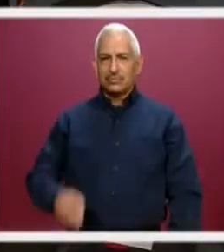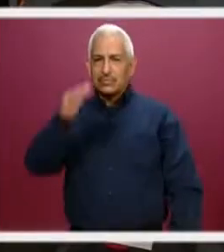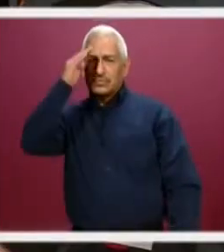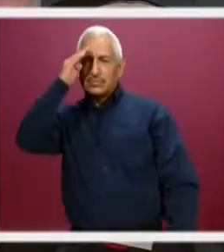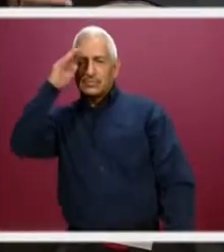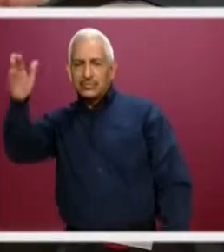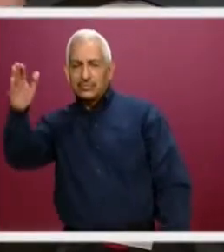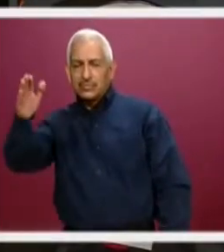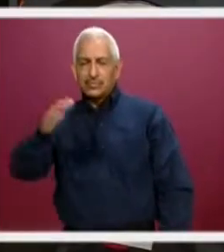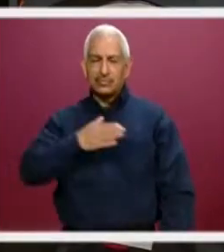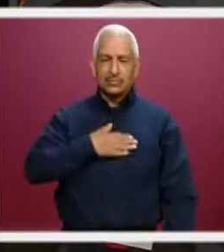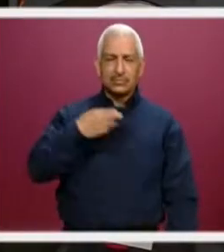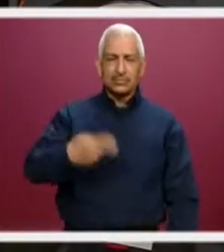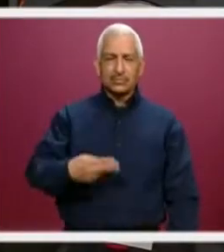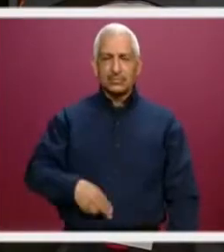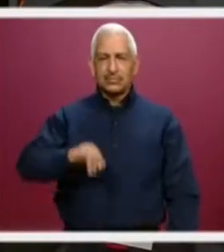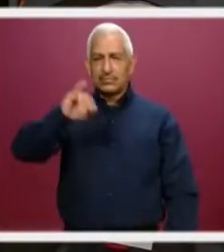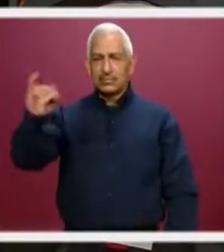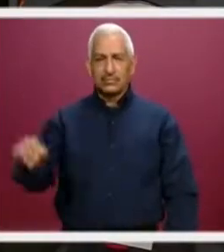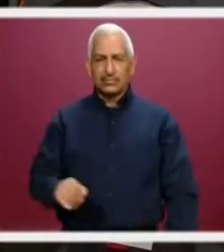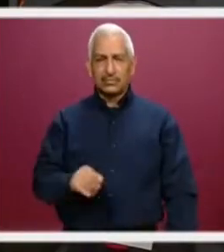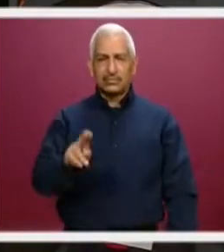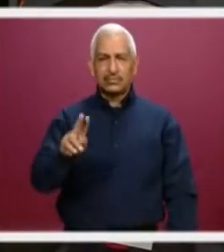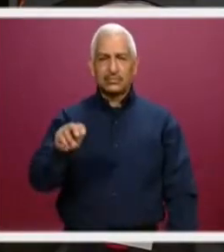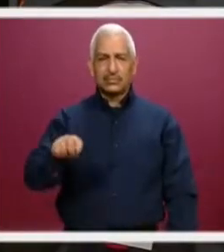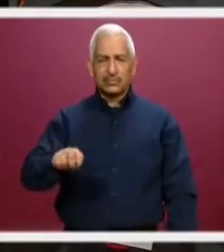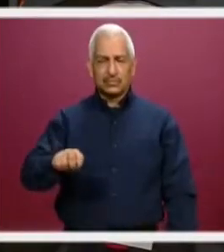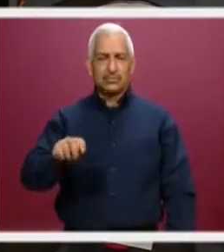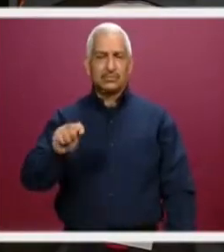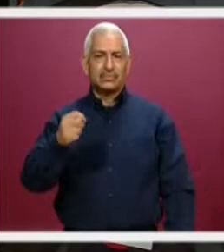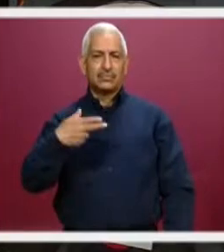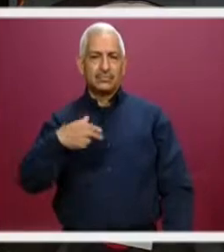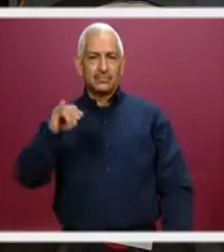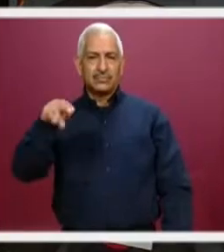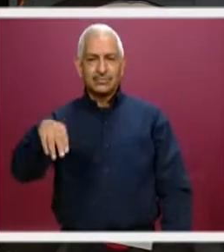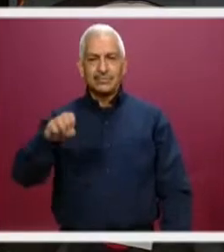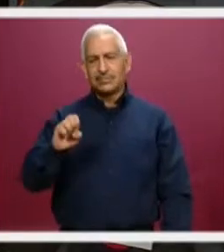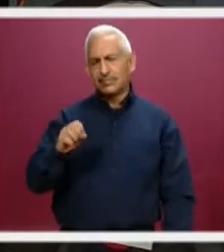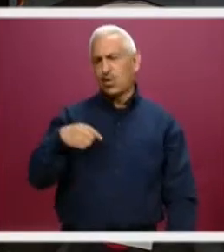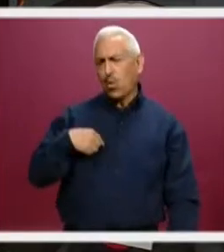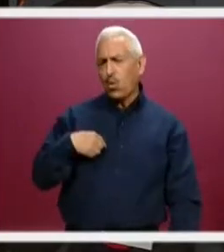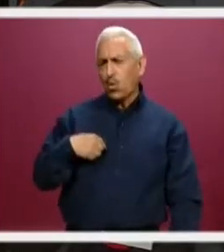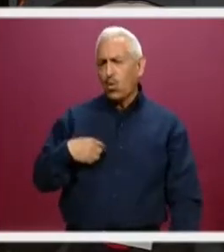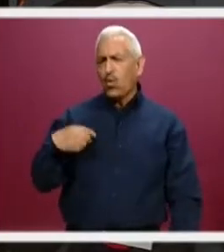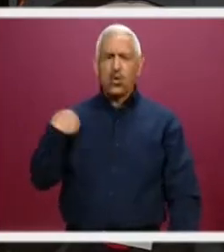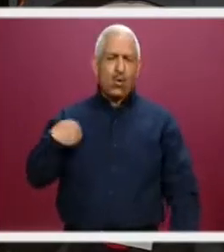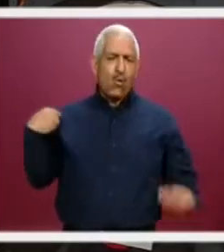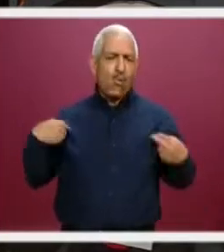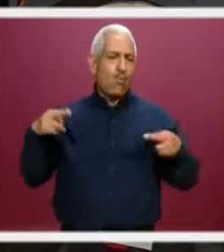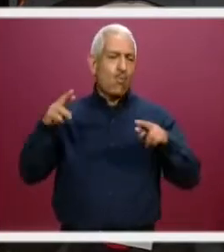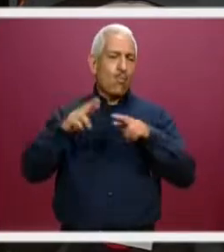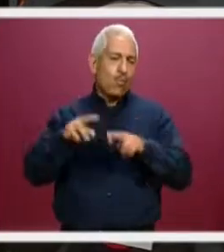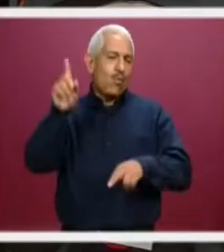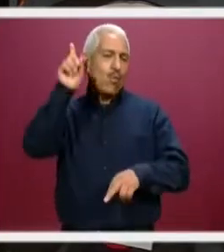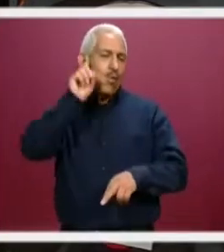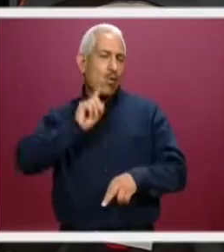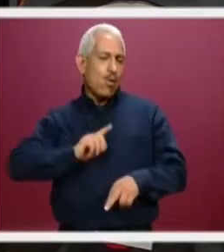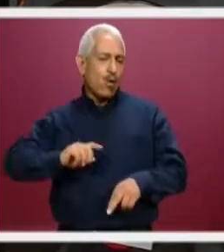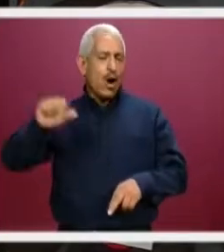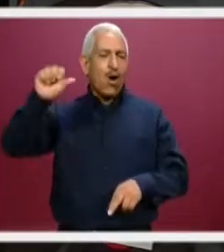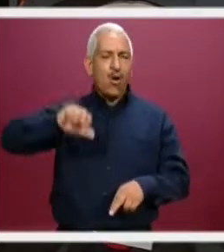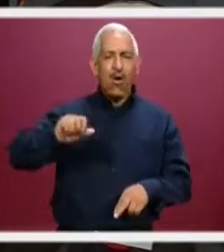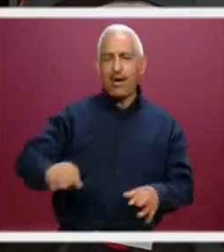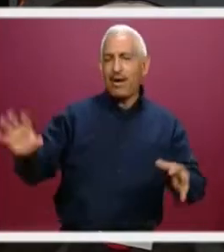hola mi nombre es justin machorro y seré su maestra el día de hoy el día de hoy vamos a trabajar con algo muy padre